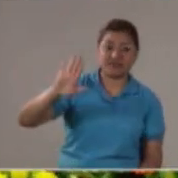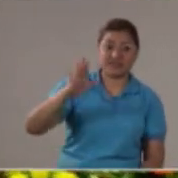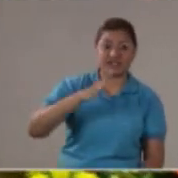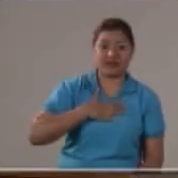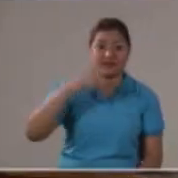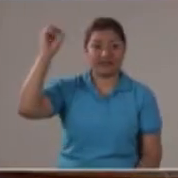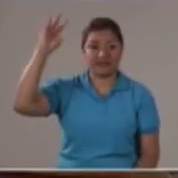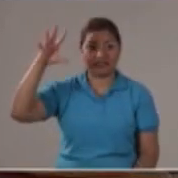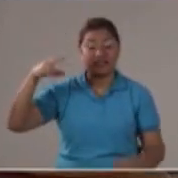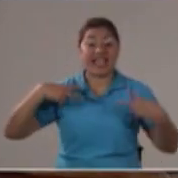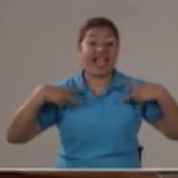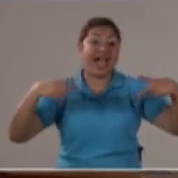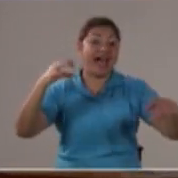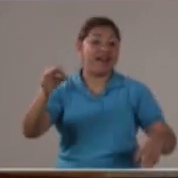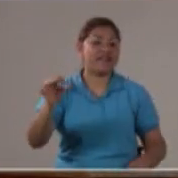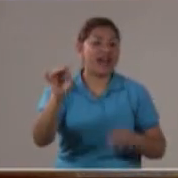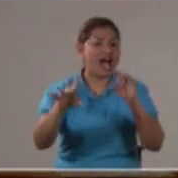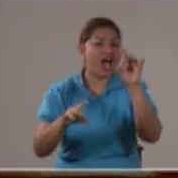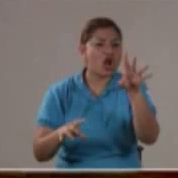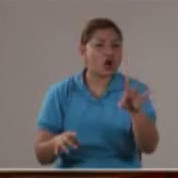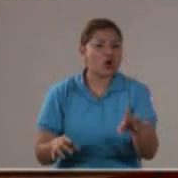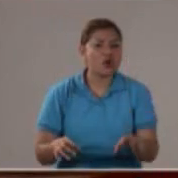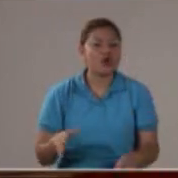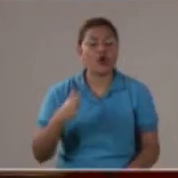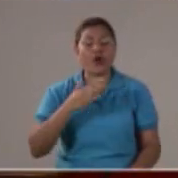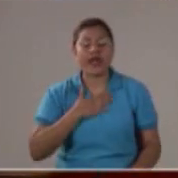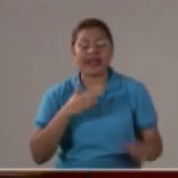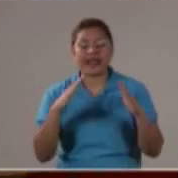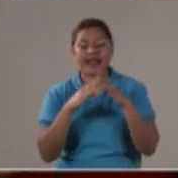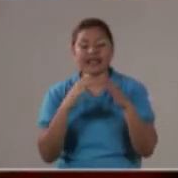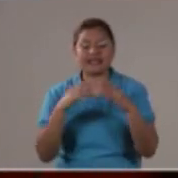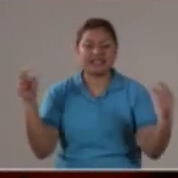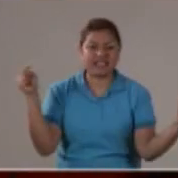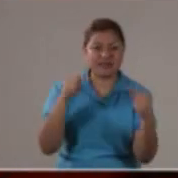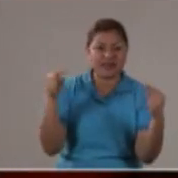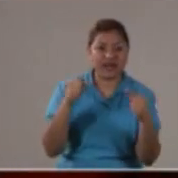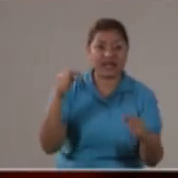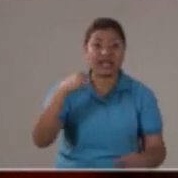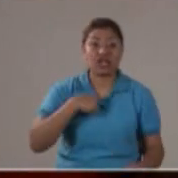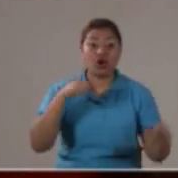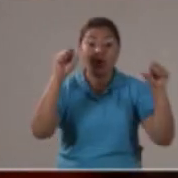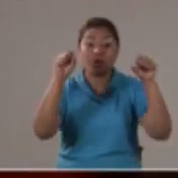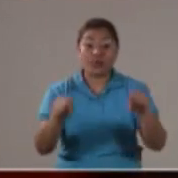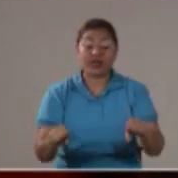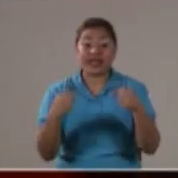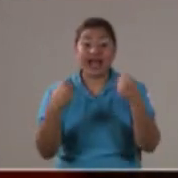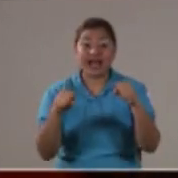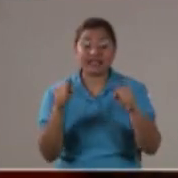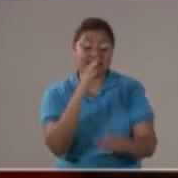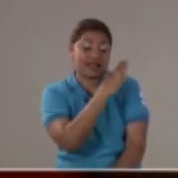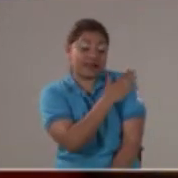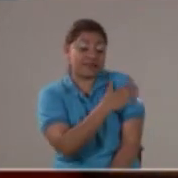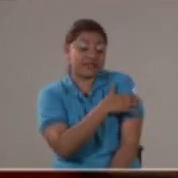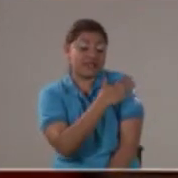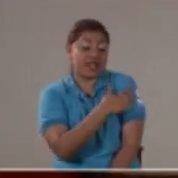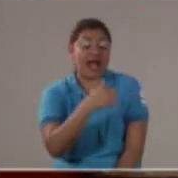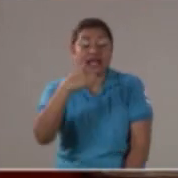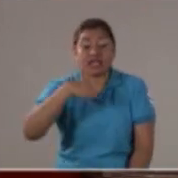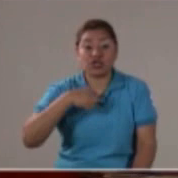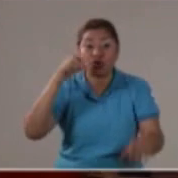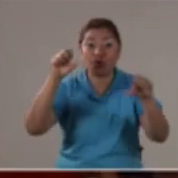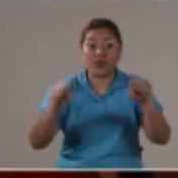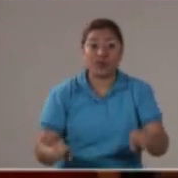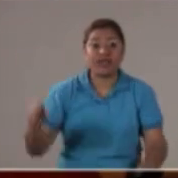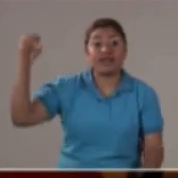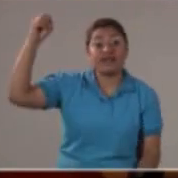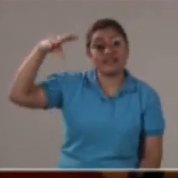en la casa de mi enemigo al que yo le pueda hacer misericordia? Al que yo pueda bendecir,